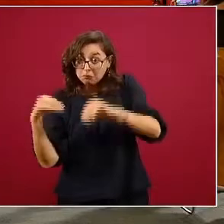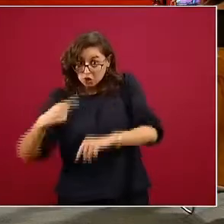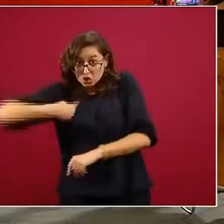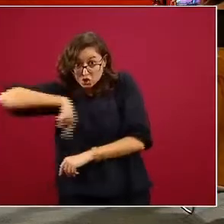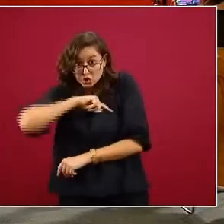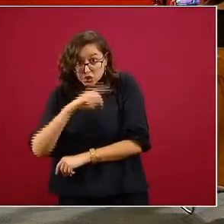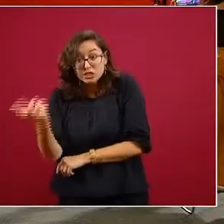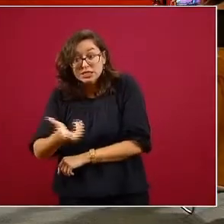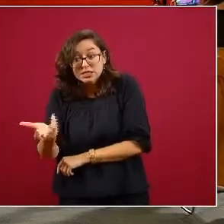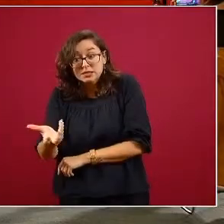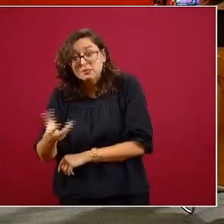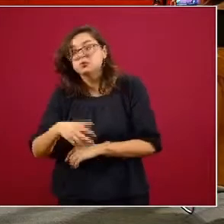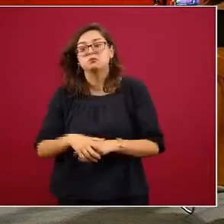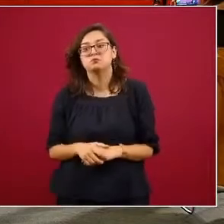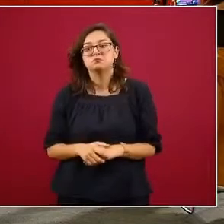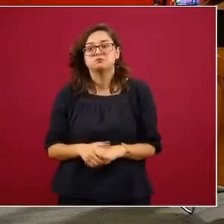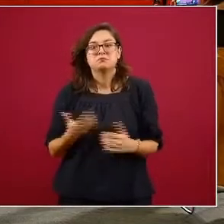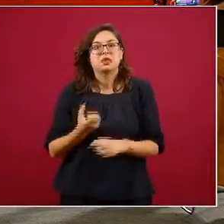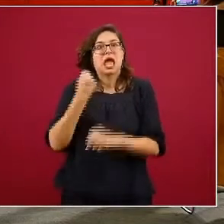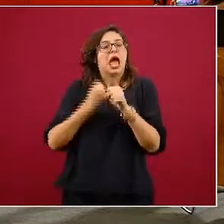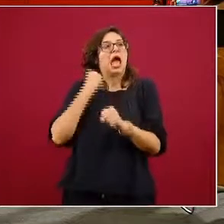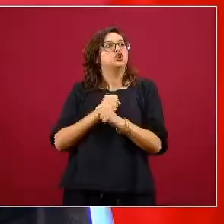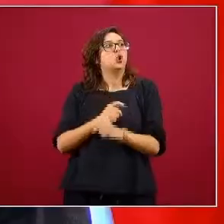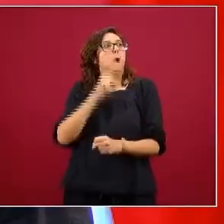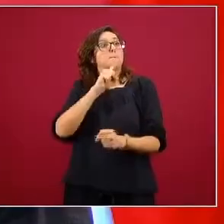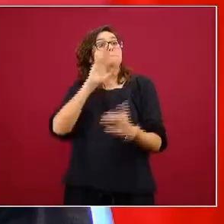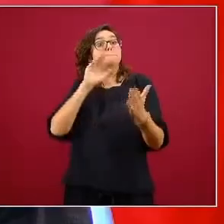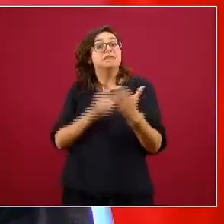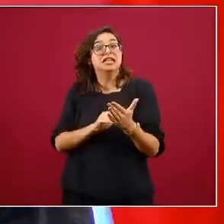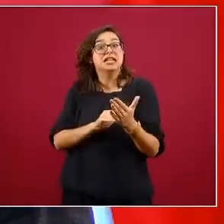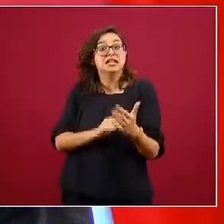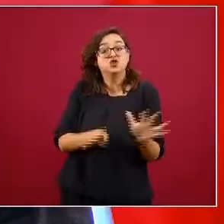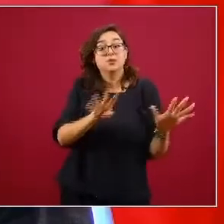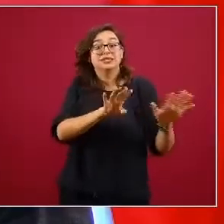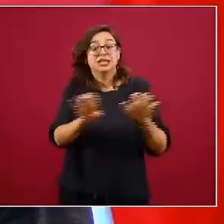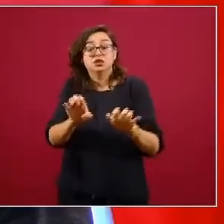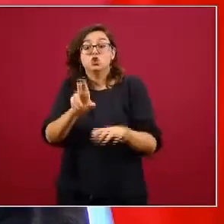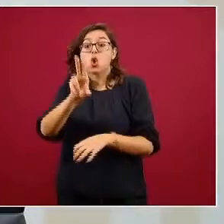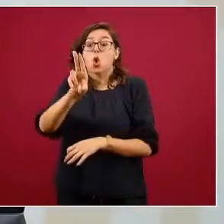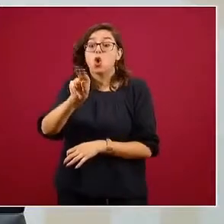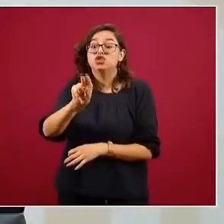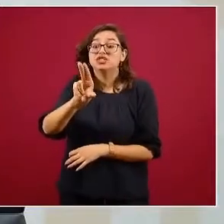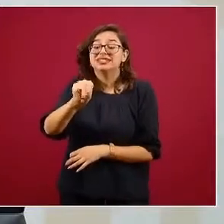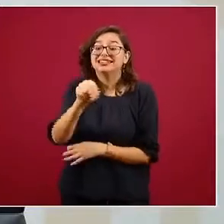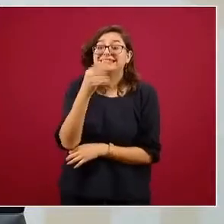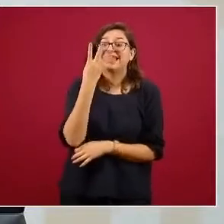este esquema de concurrencia en 1984, cuando se creó.